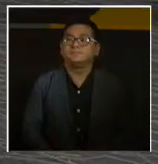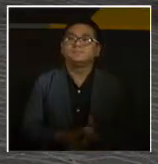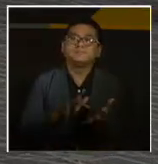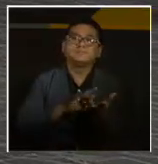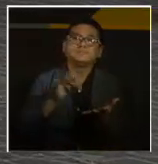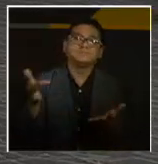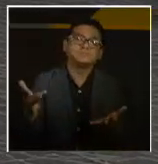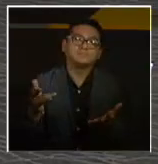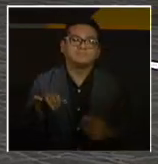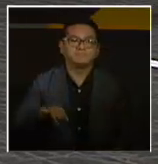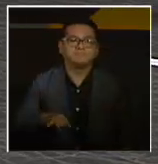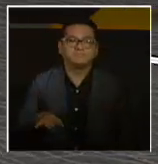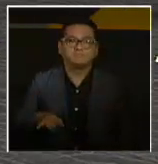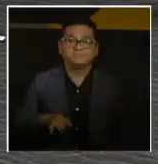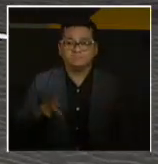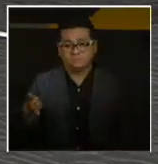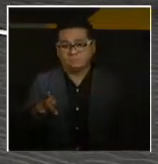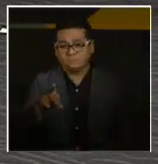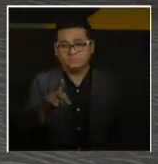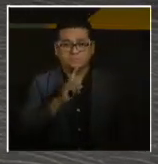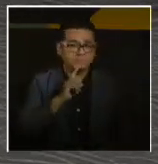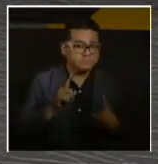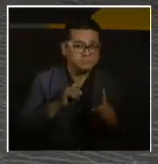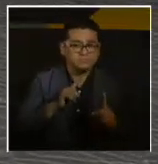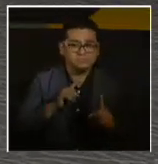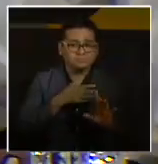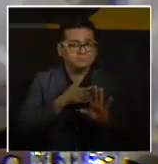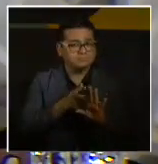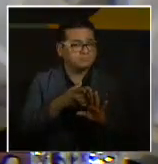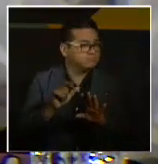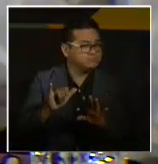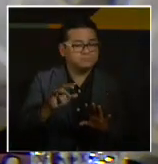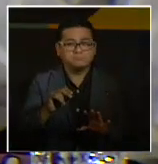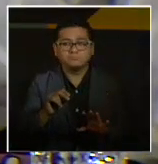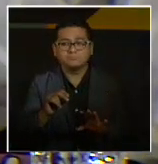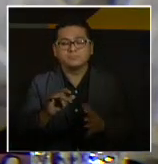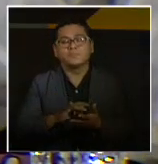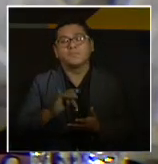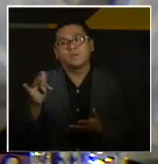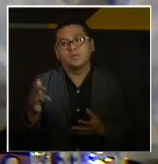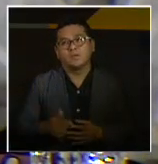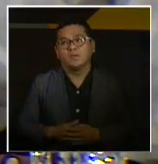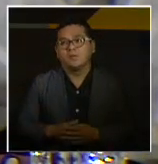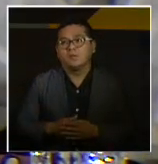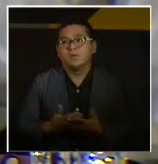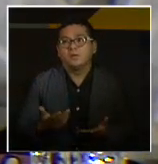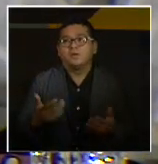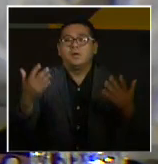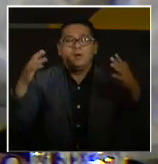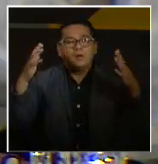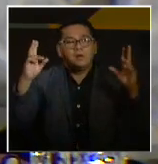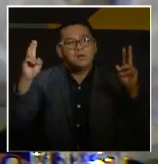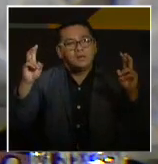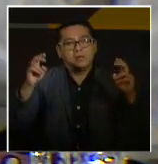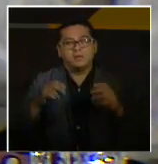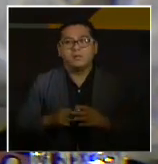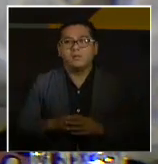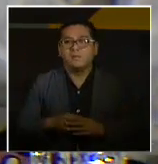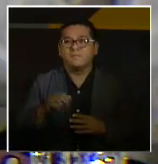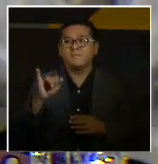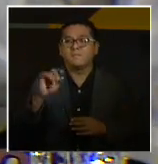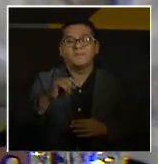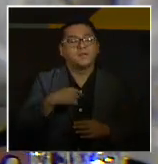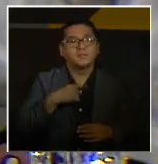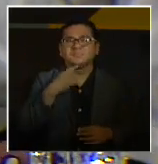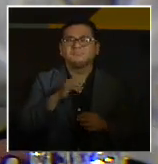Gracias. Escuchamos con interés la réplica, si le parece, así como sí, también su contrarréplica. Gracias, candidato. Escuchamos y aplaudimos el tema de si es la Fiscalía. Lo